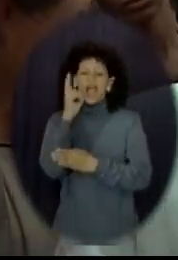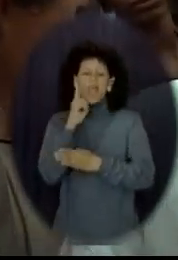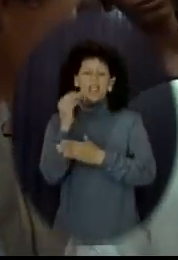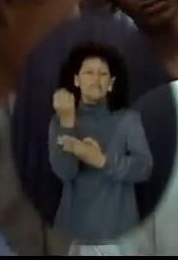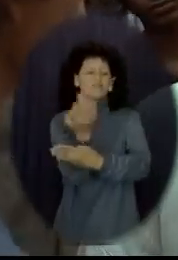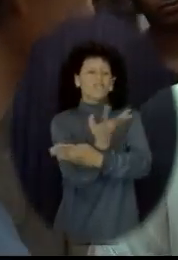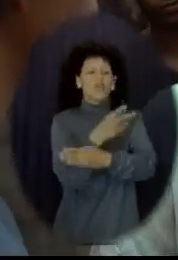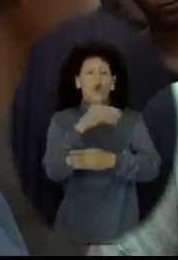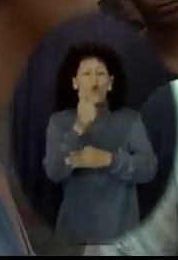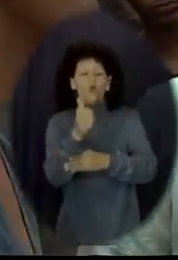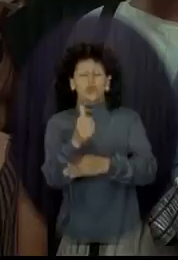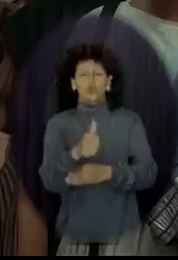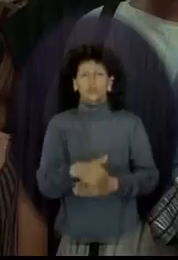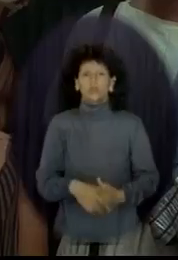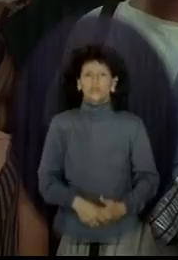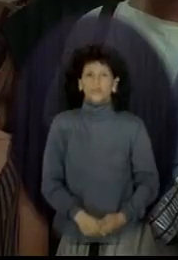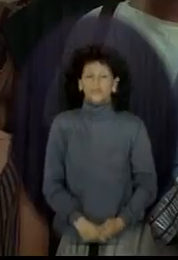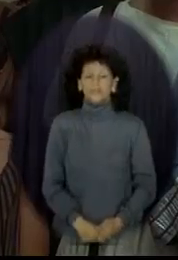otros.